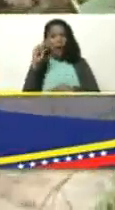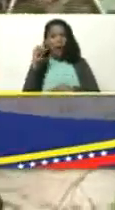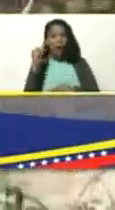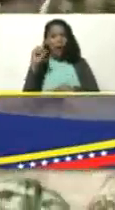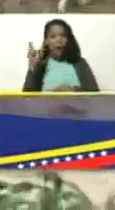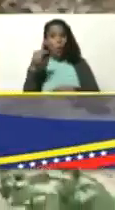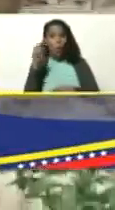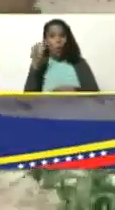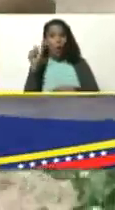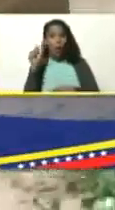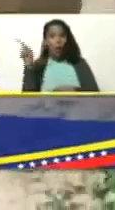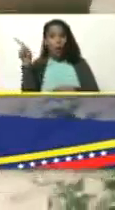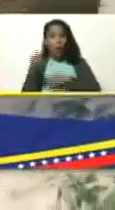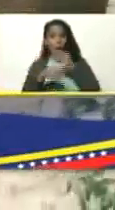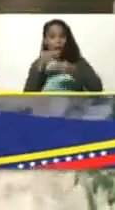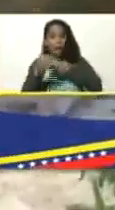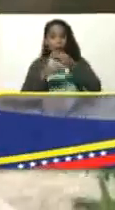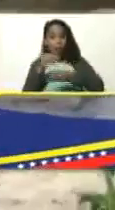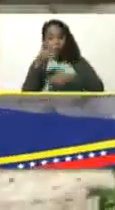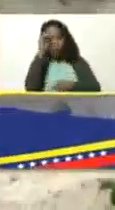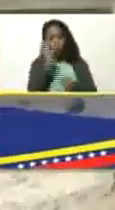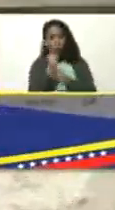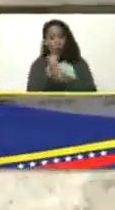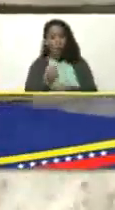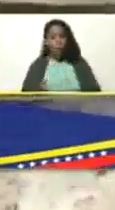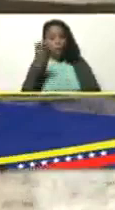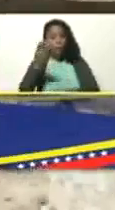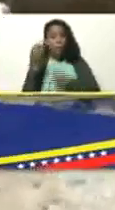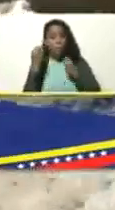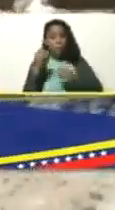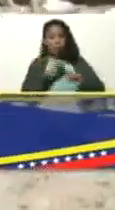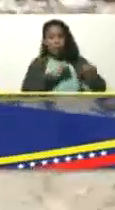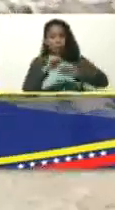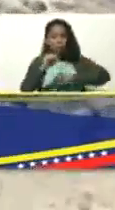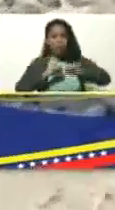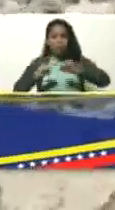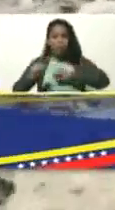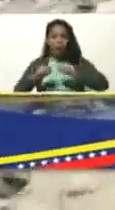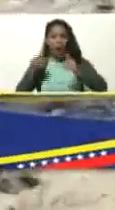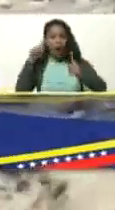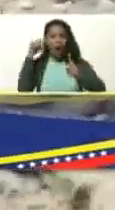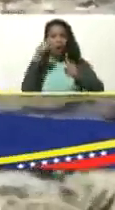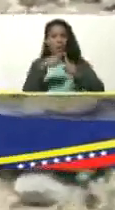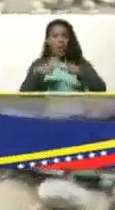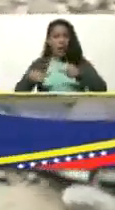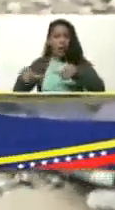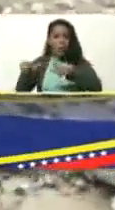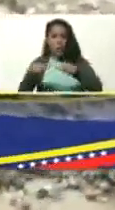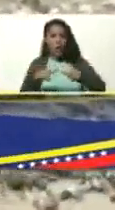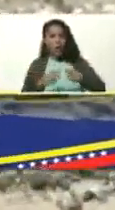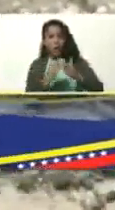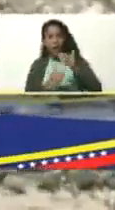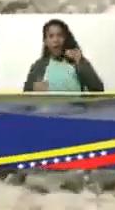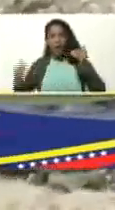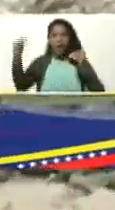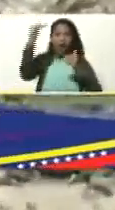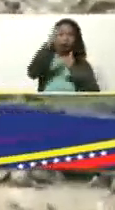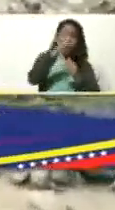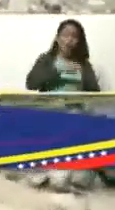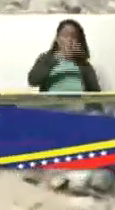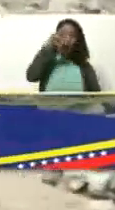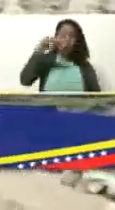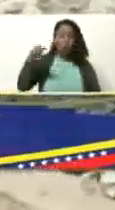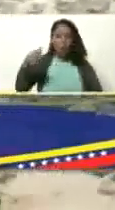estamos haciendo un trabajo importante para movilizar maquinaria hacia la zona de alta montaña. Y por supuesto, entre